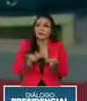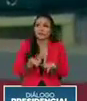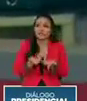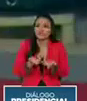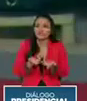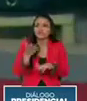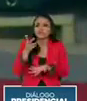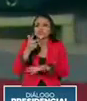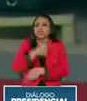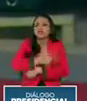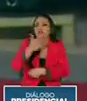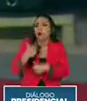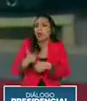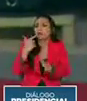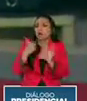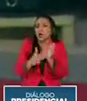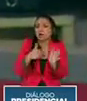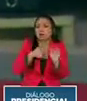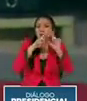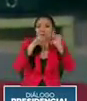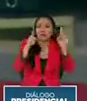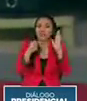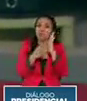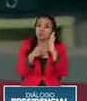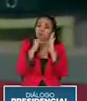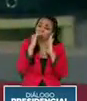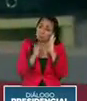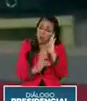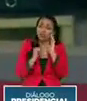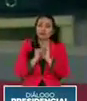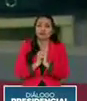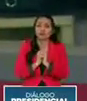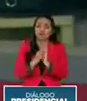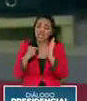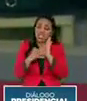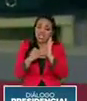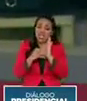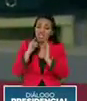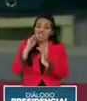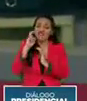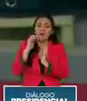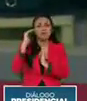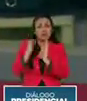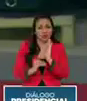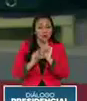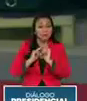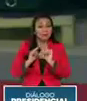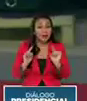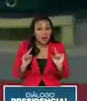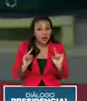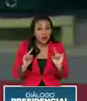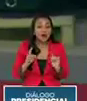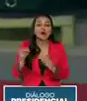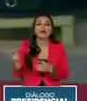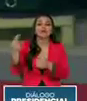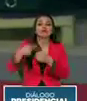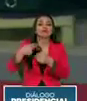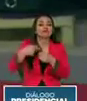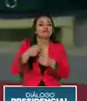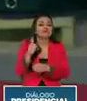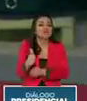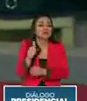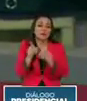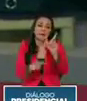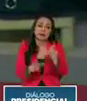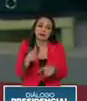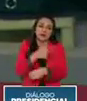Chimborazo, porque de pronto el impuesto a la renta es menor, porque el IVA es mucho menor, con una condicionante, que se contrate la mano de obra